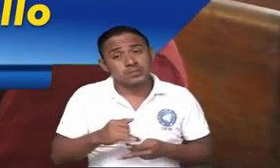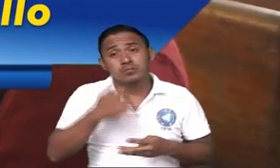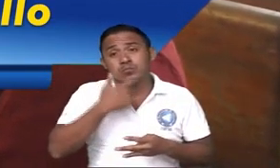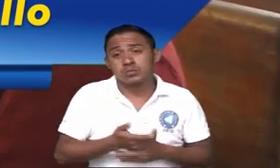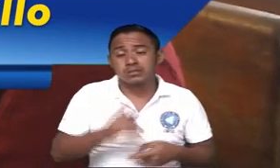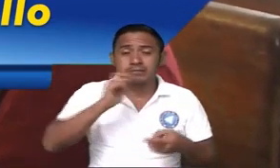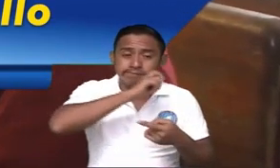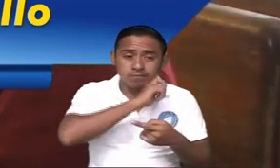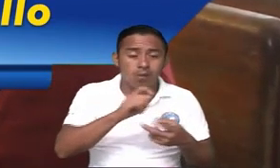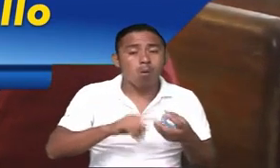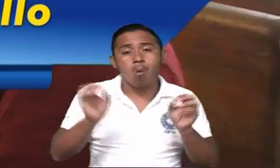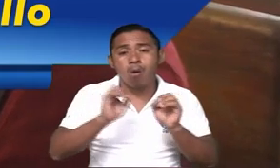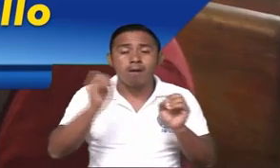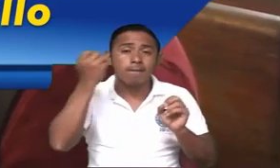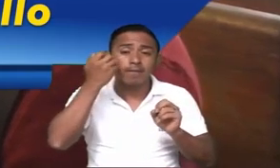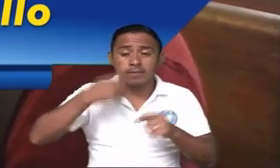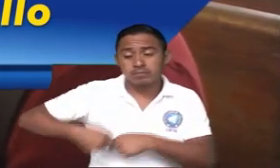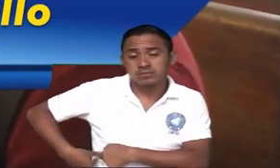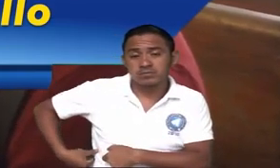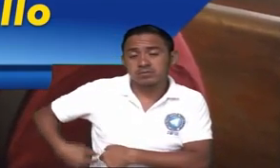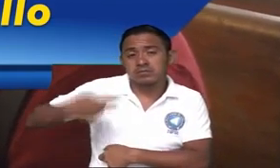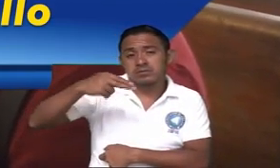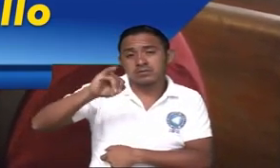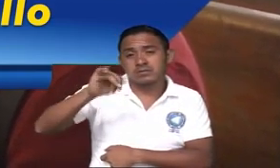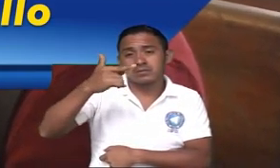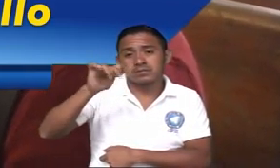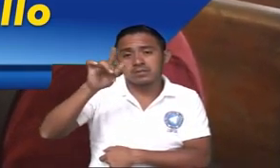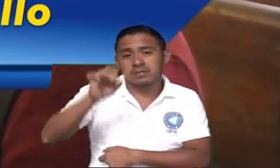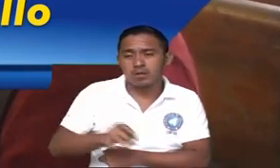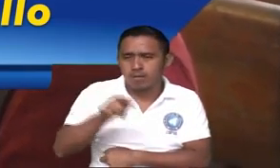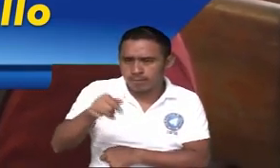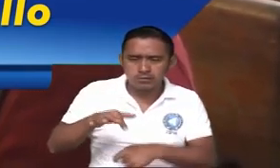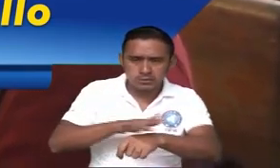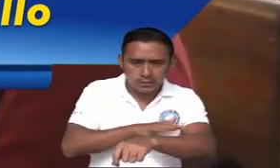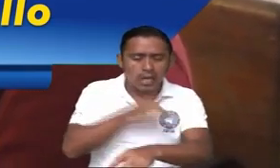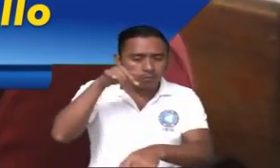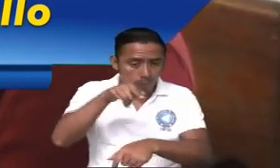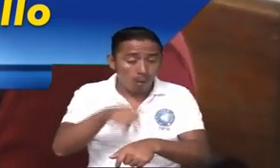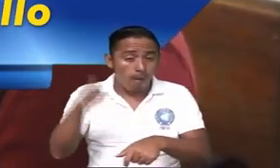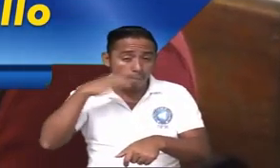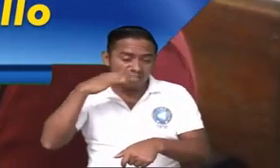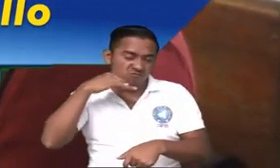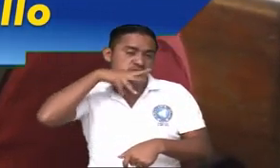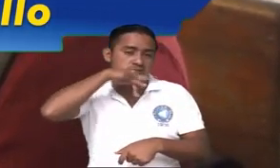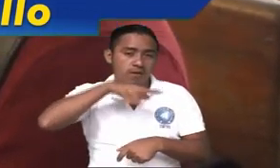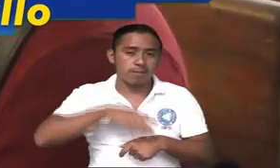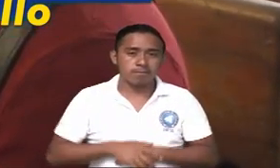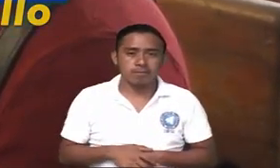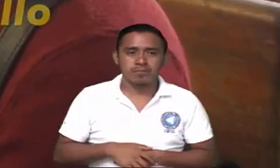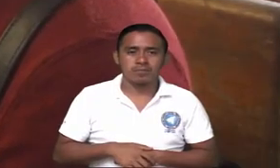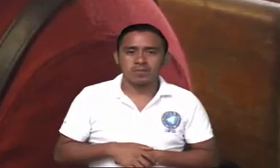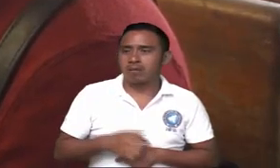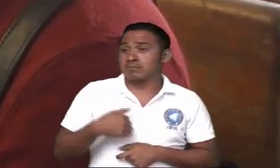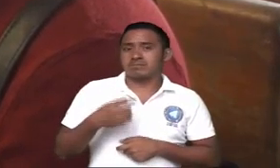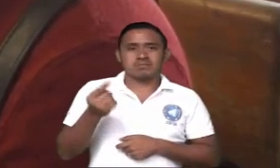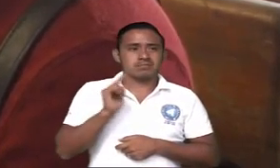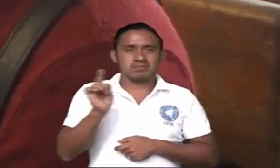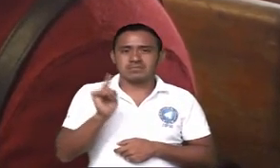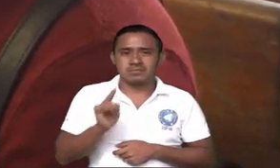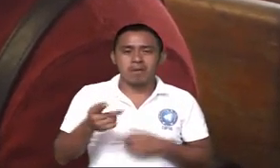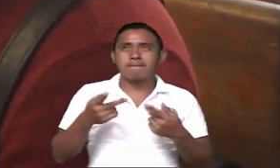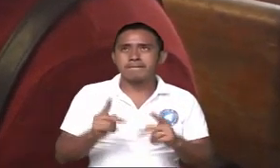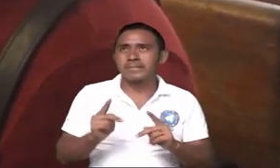y también puede ser por problemas en el hígado. ¿Y vos alguna vez alguien te ha dicho que tenés mal aliento? No, pero sí, me